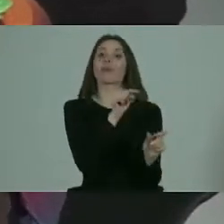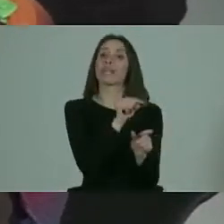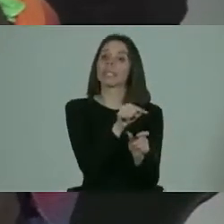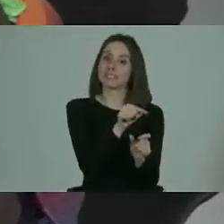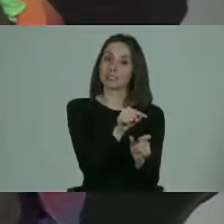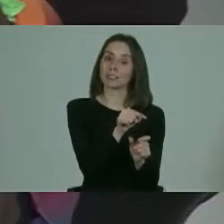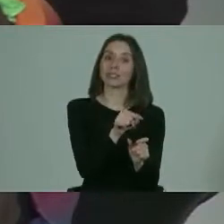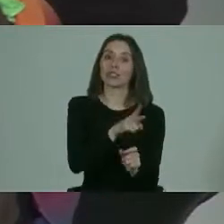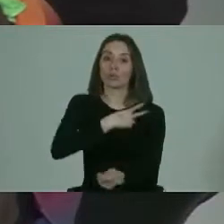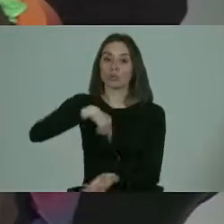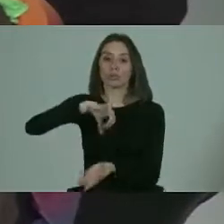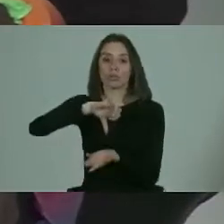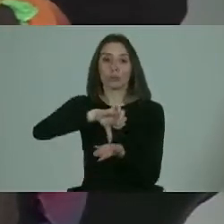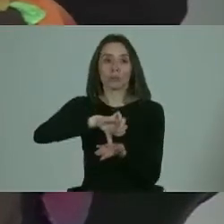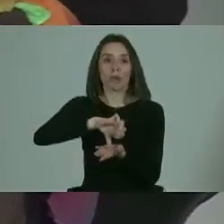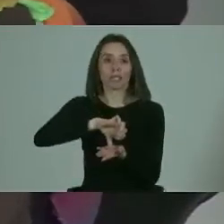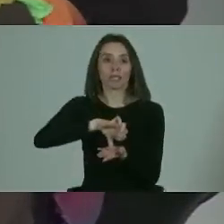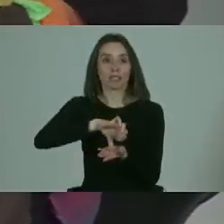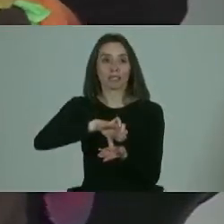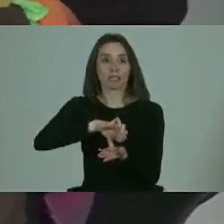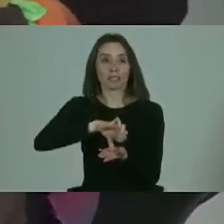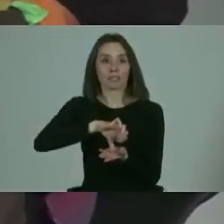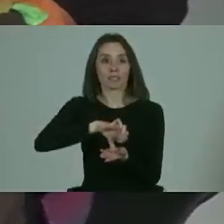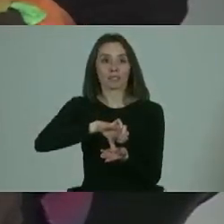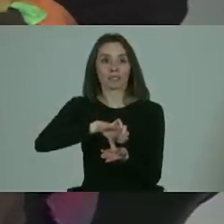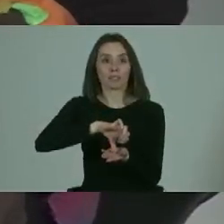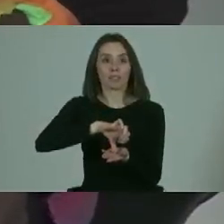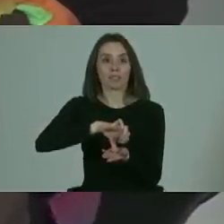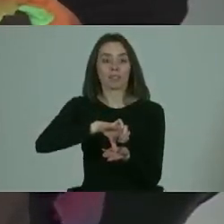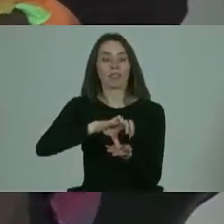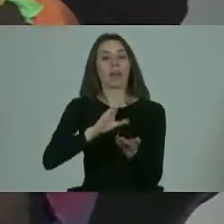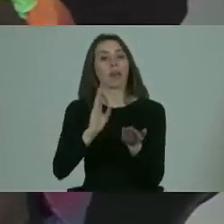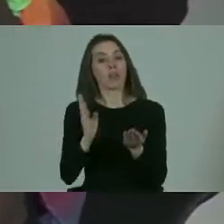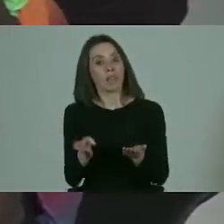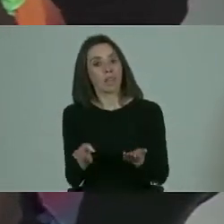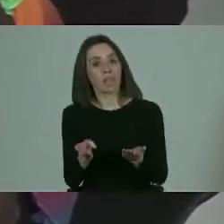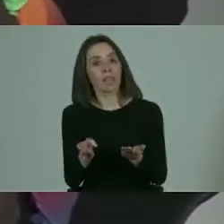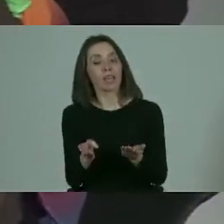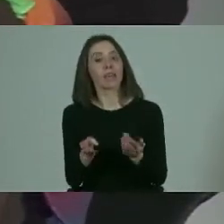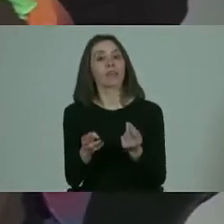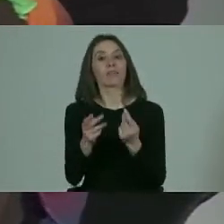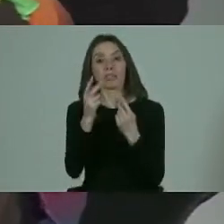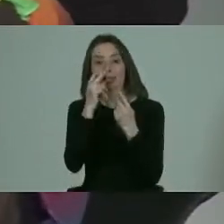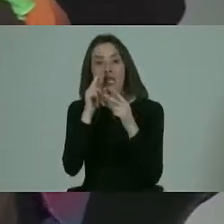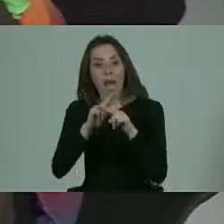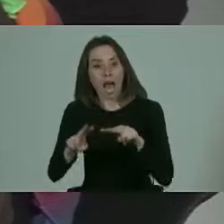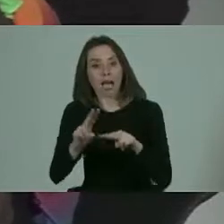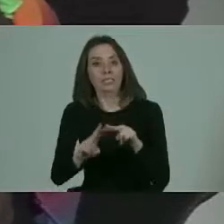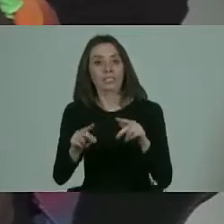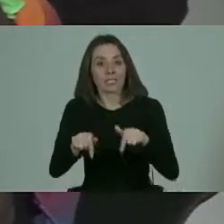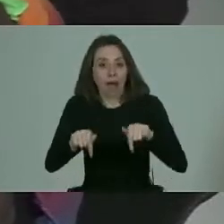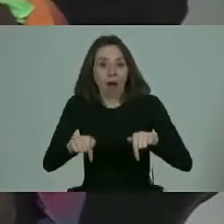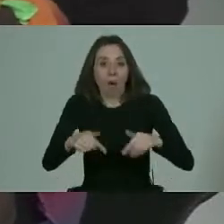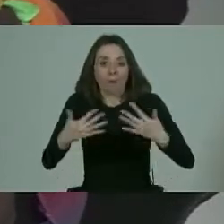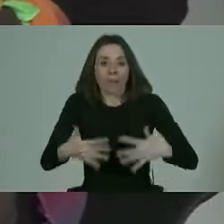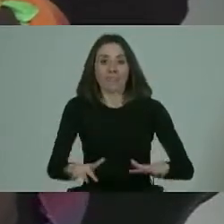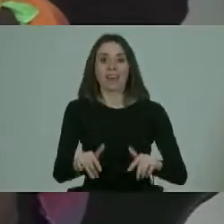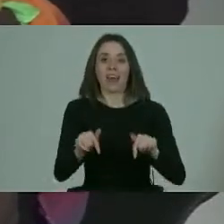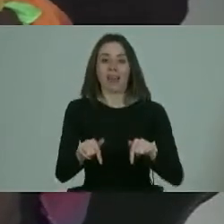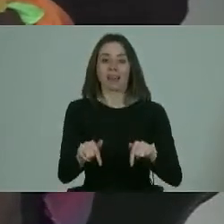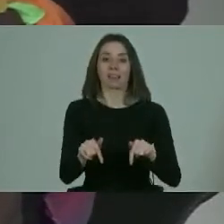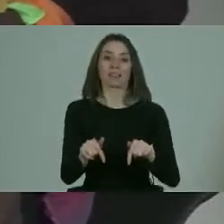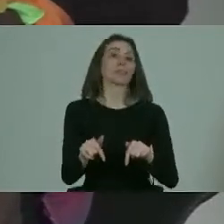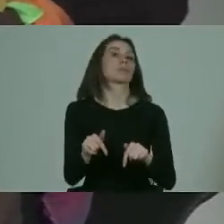lo que nuestro país tiene que que dé una mayor menor medida se verá la forma tiene que hacerlo y tiene que hacerlo ya no sea